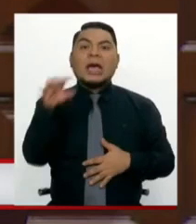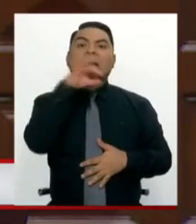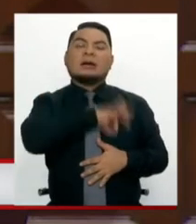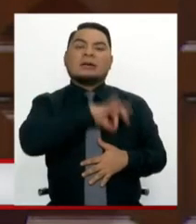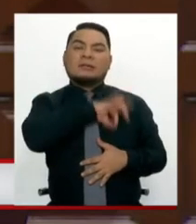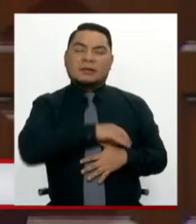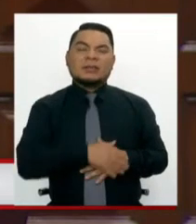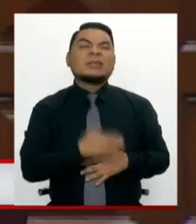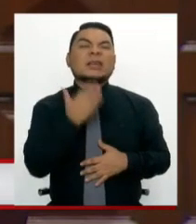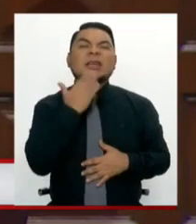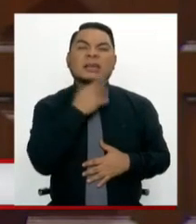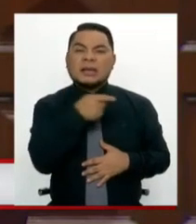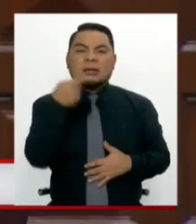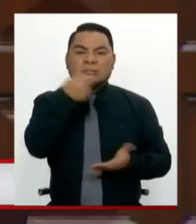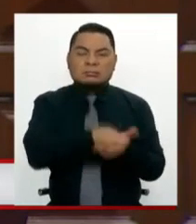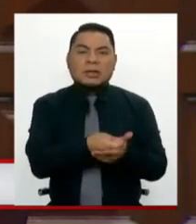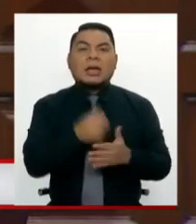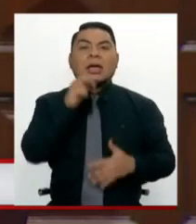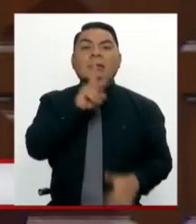beneficia a